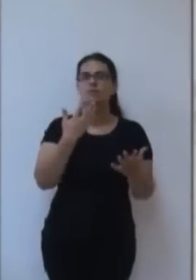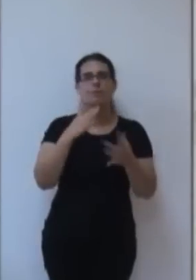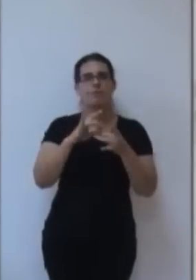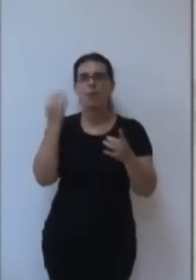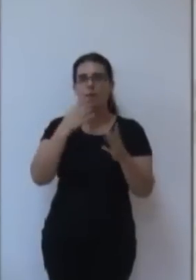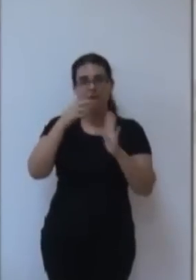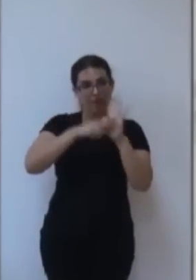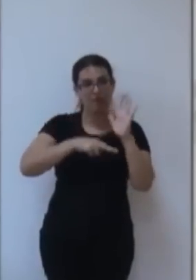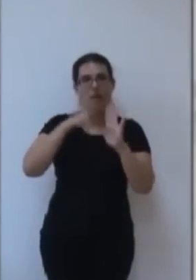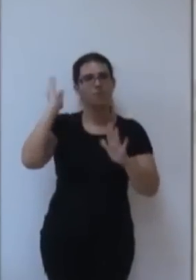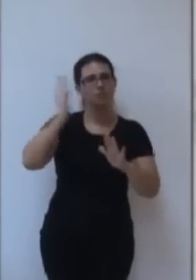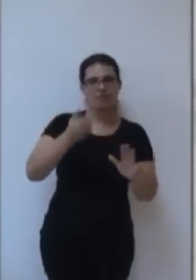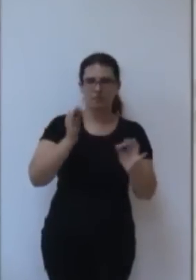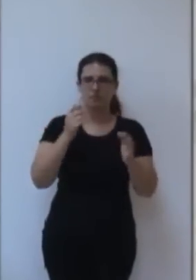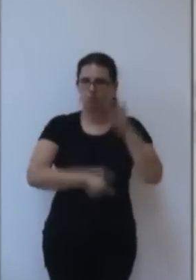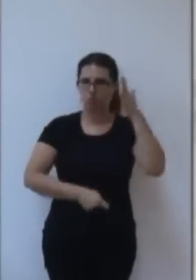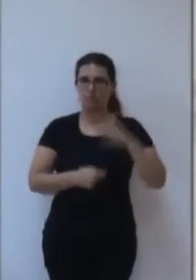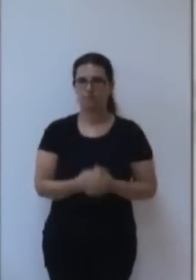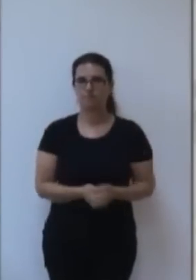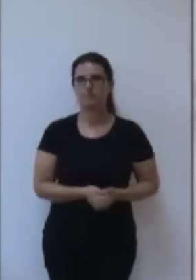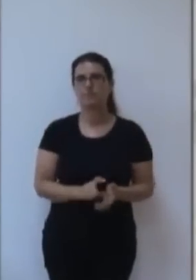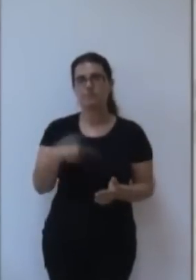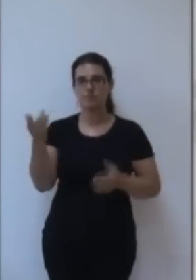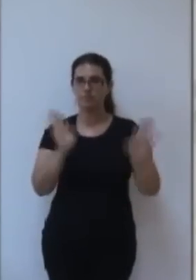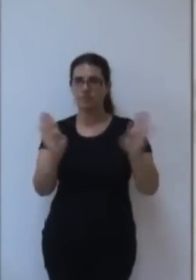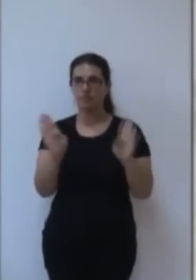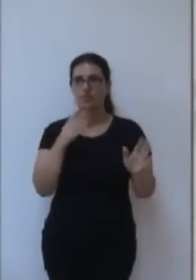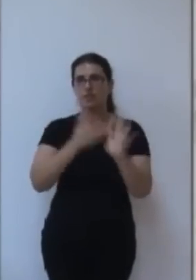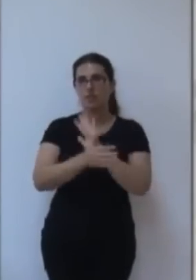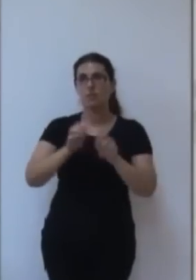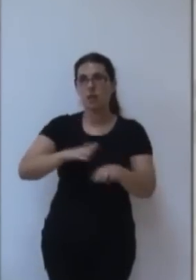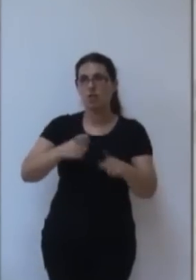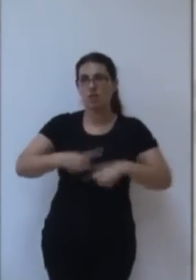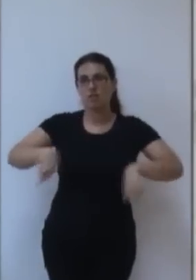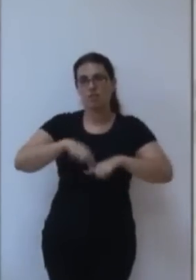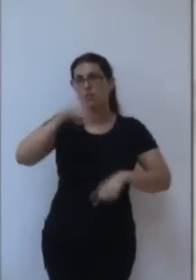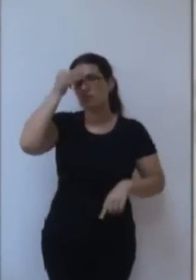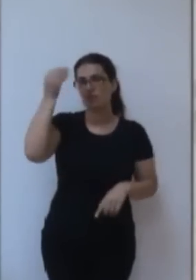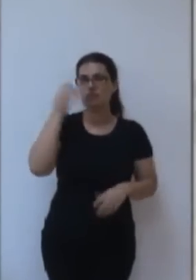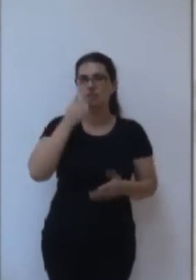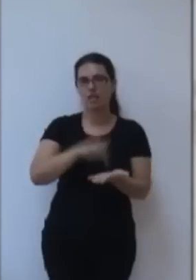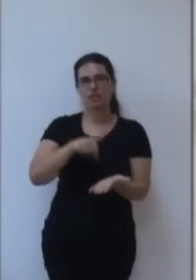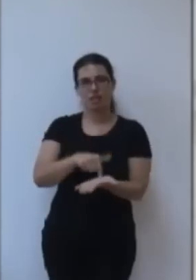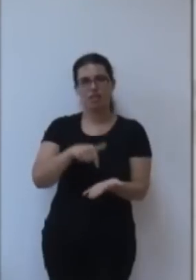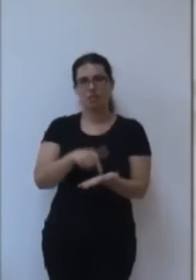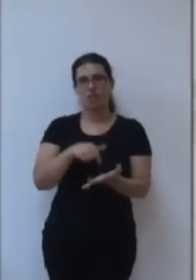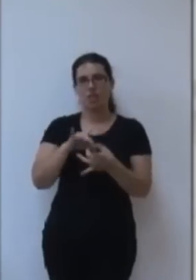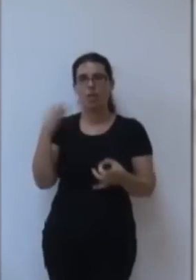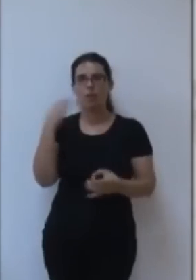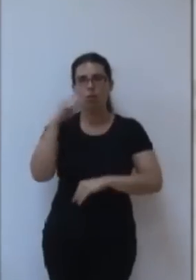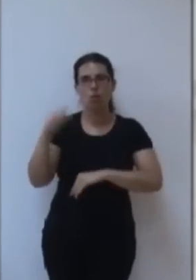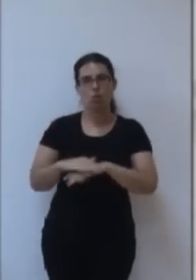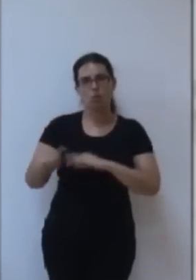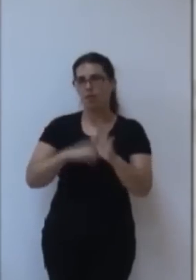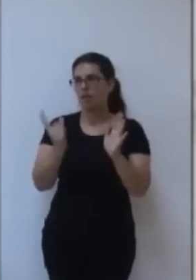para que... O sea, una parte importante, pensáis, en general, que es la exigencia de que se cumpla la